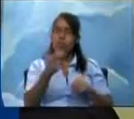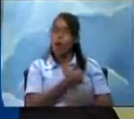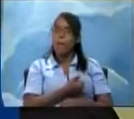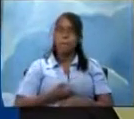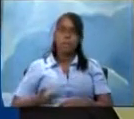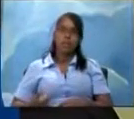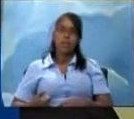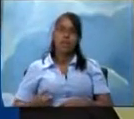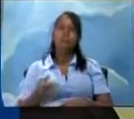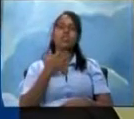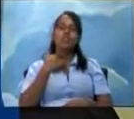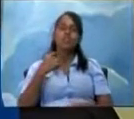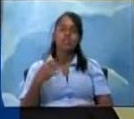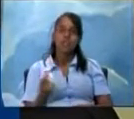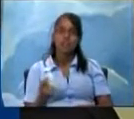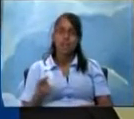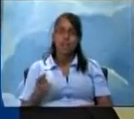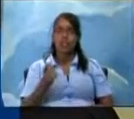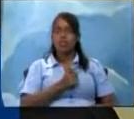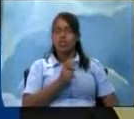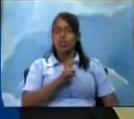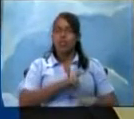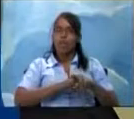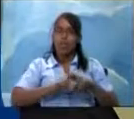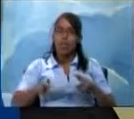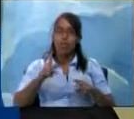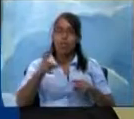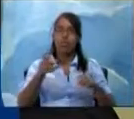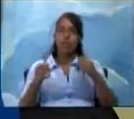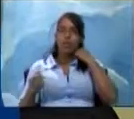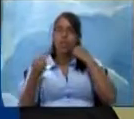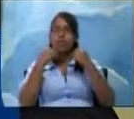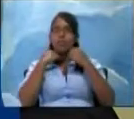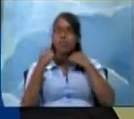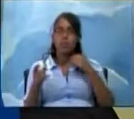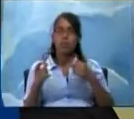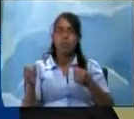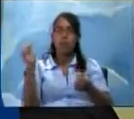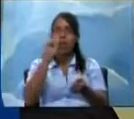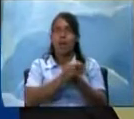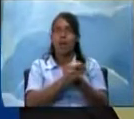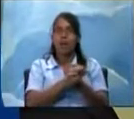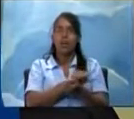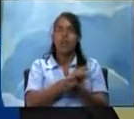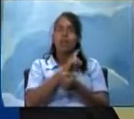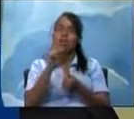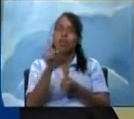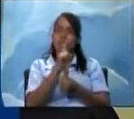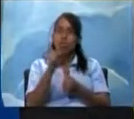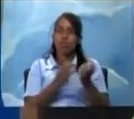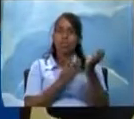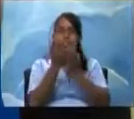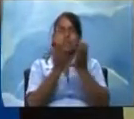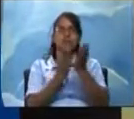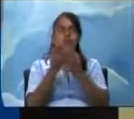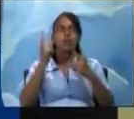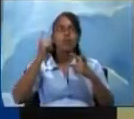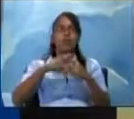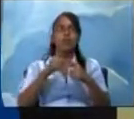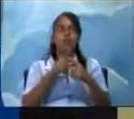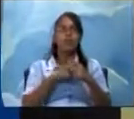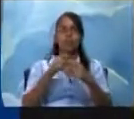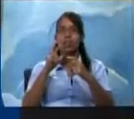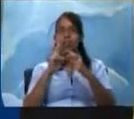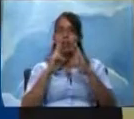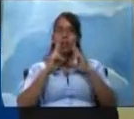hambriento, sediento, forastero, desnudo, enfermo o en la cárcel y no te servimos. Entonces